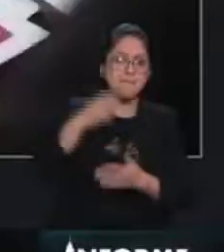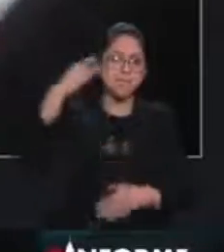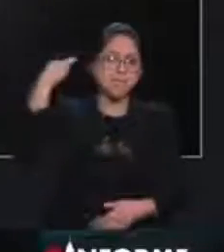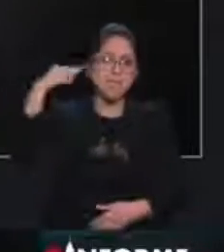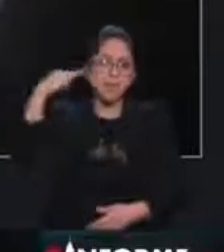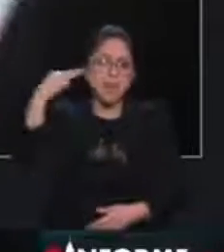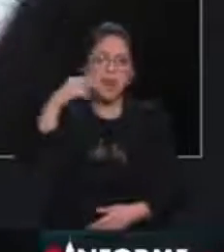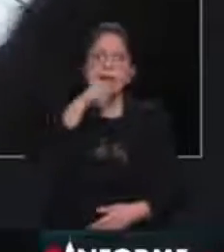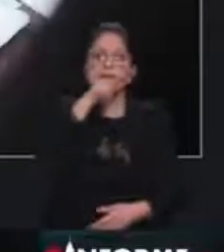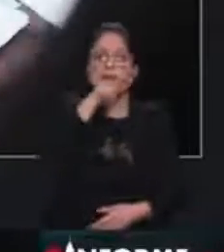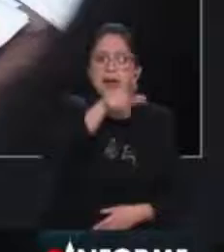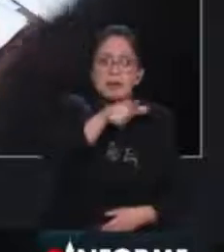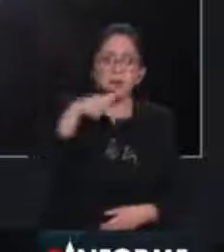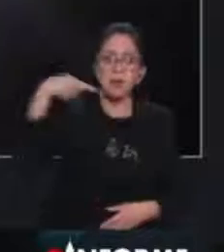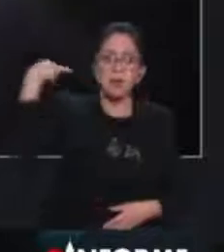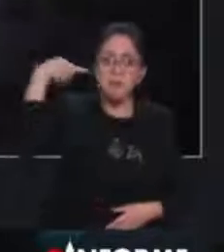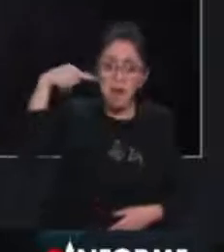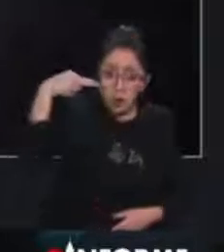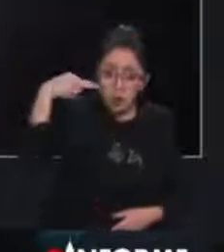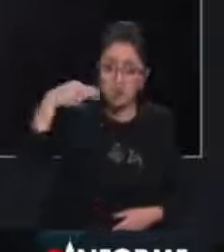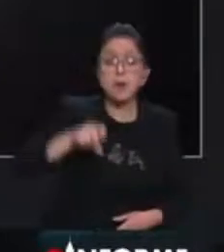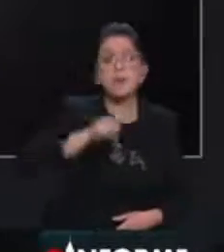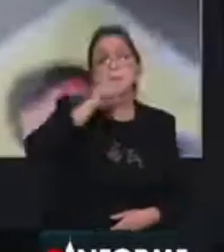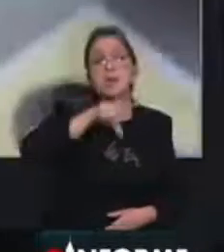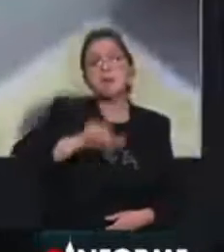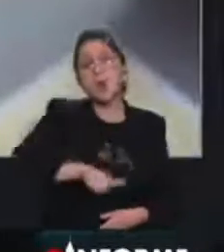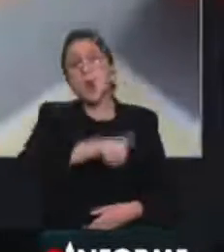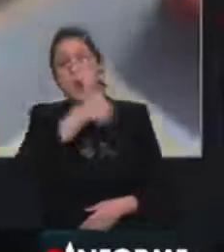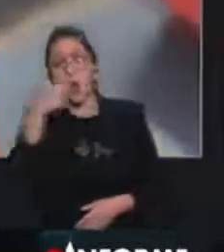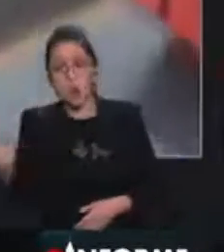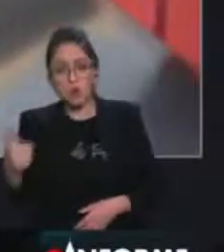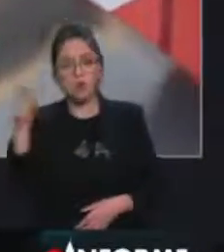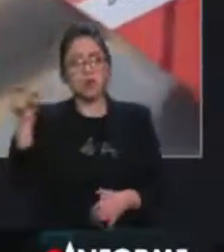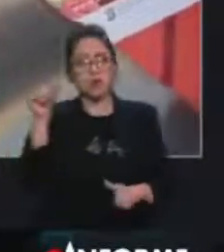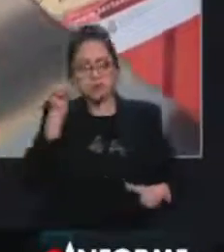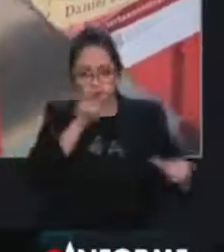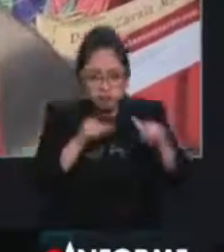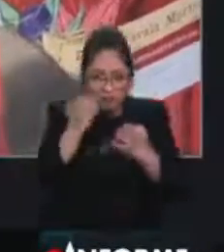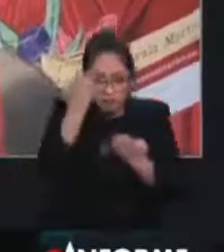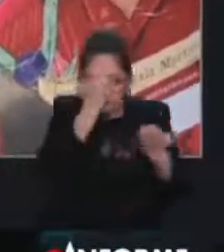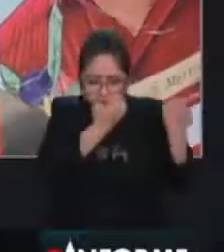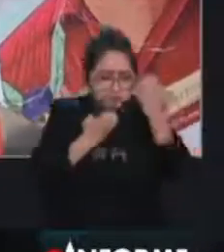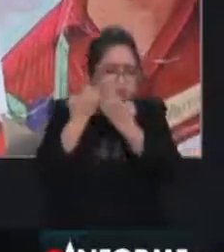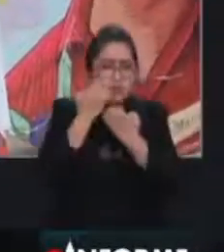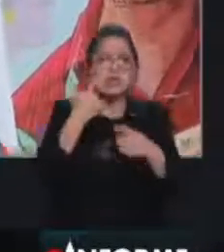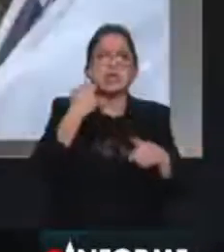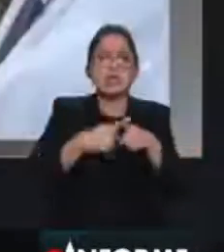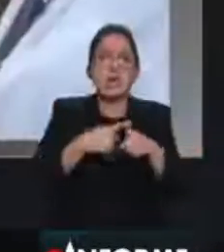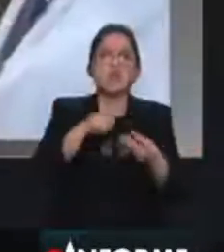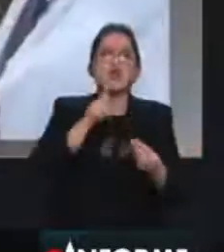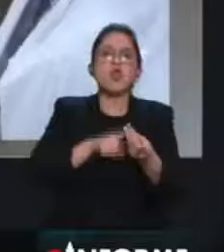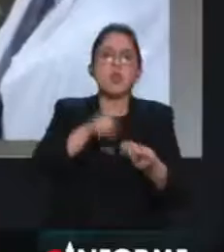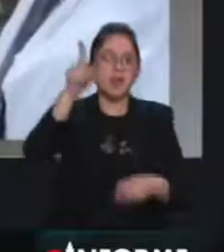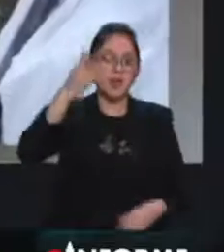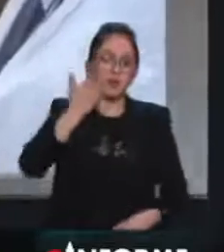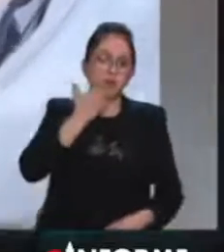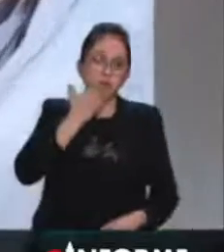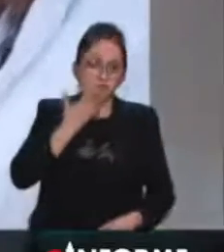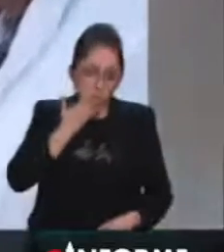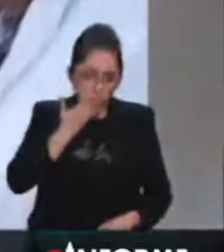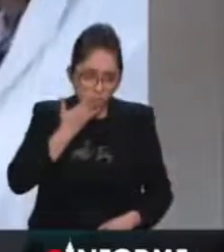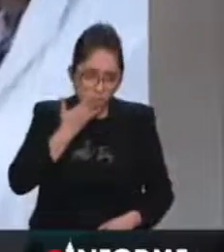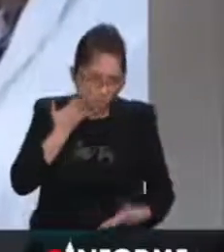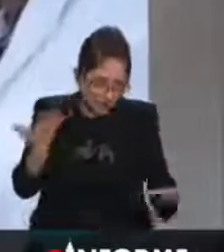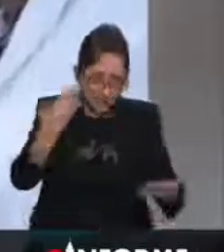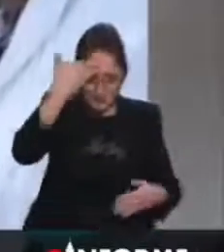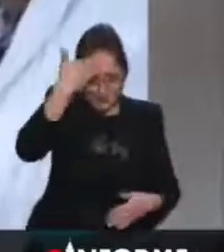Veracruz, y por supuesto se han instalado otros laboratorios de esta materia en estados como Sonora. Por supuesto hay mucho